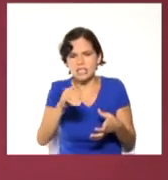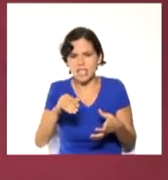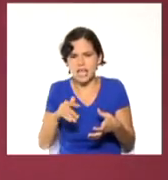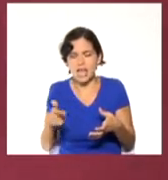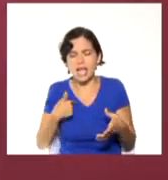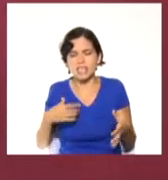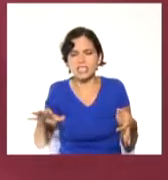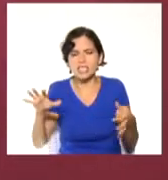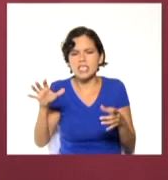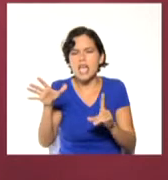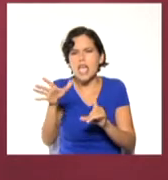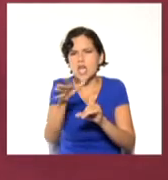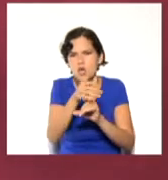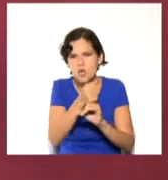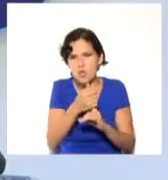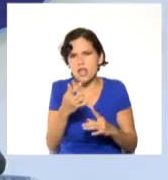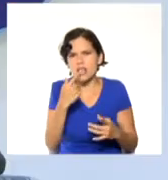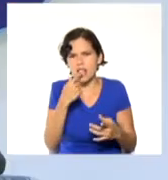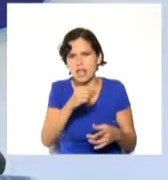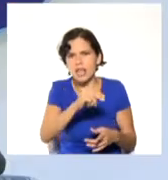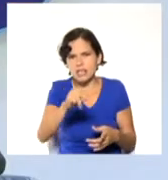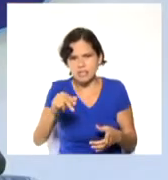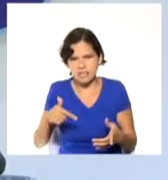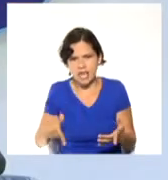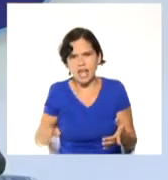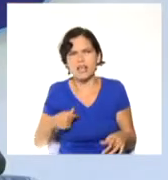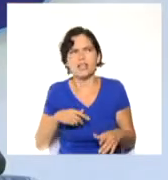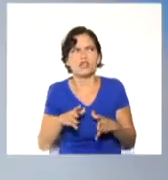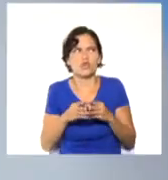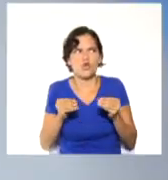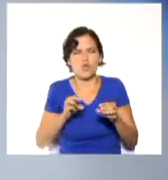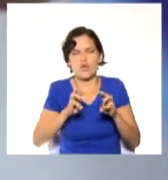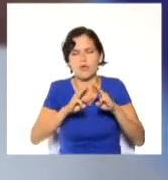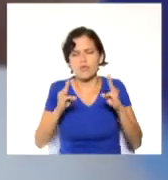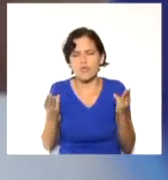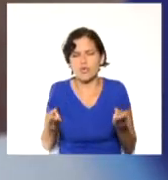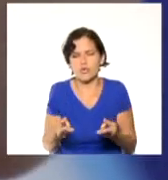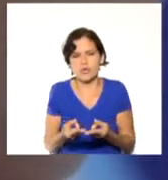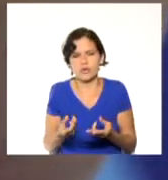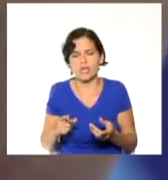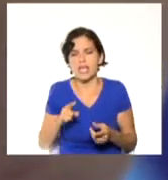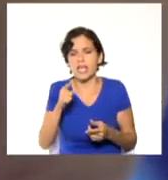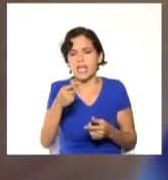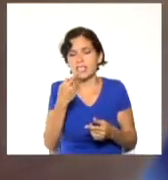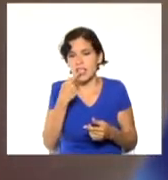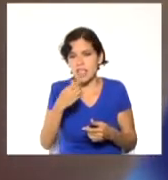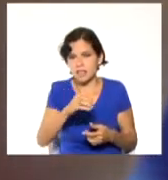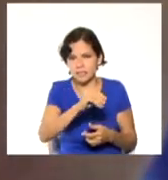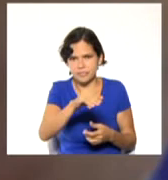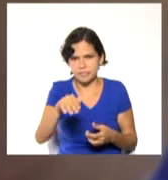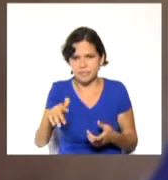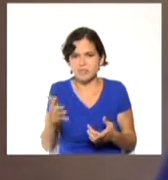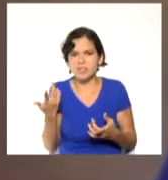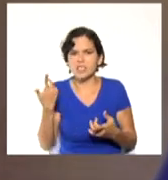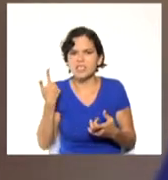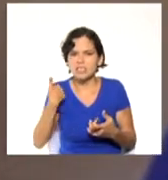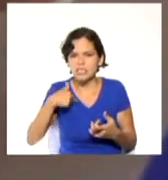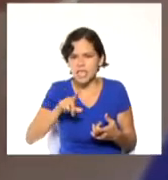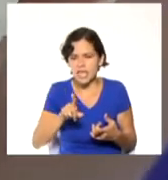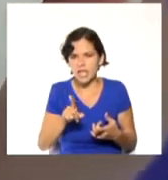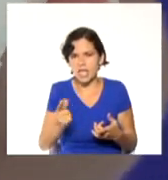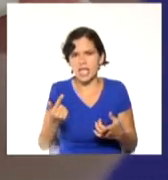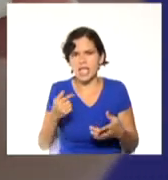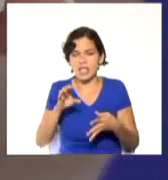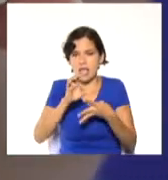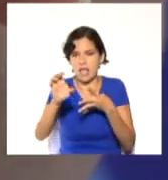diferentes salinas de nuestro país y del mundo. Entonces, esas salinas tienen